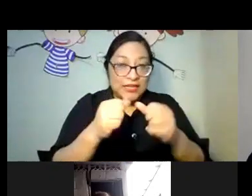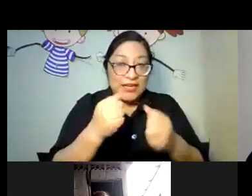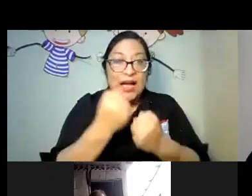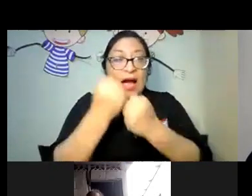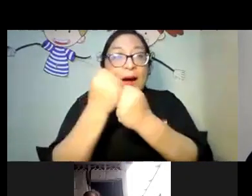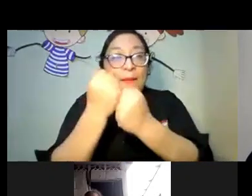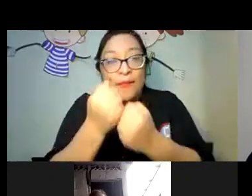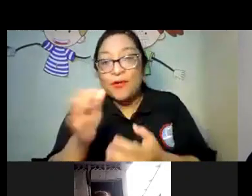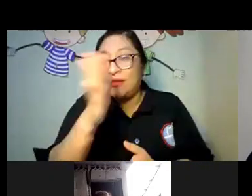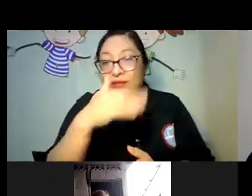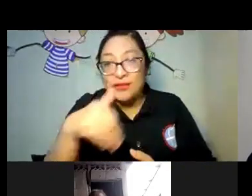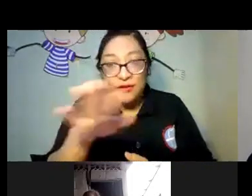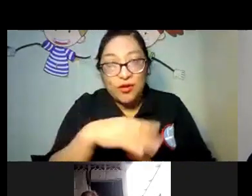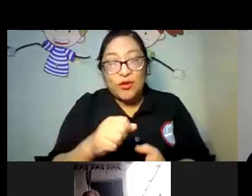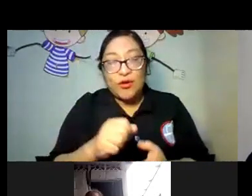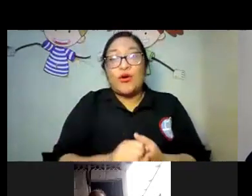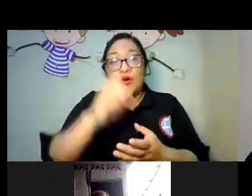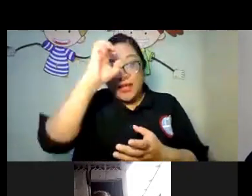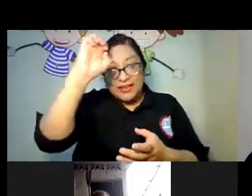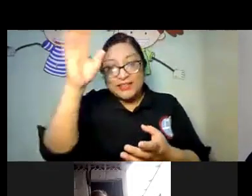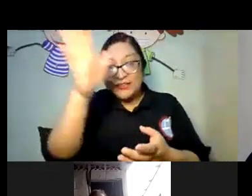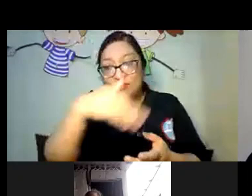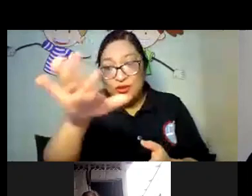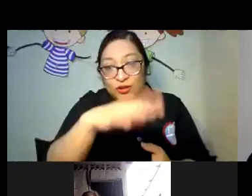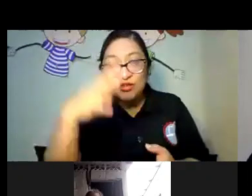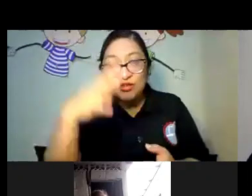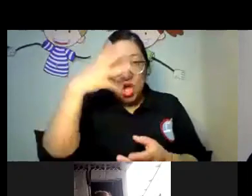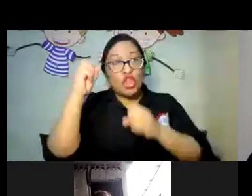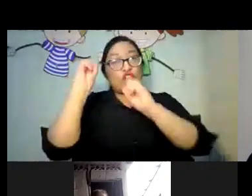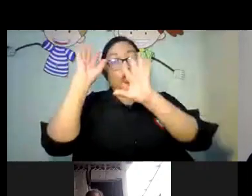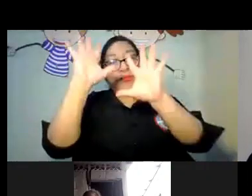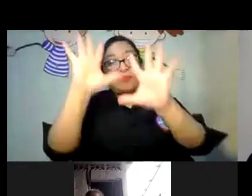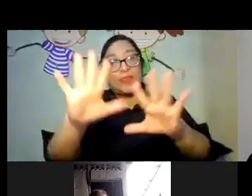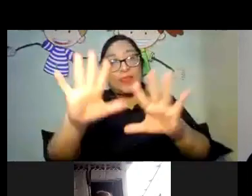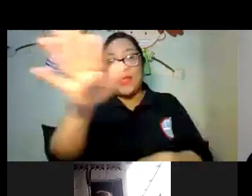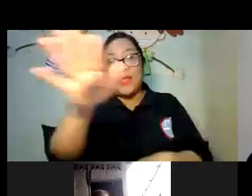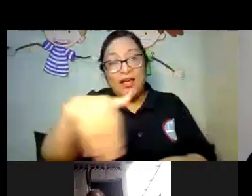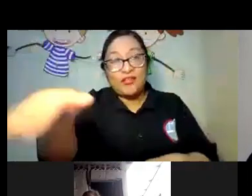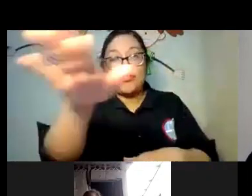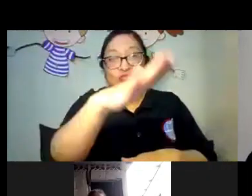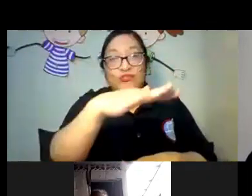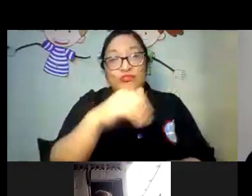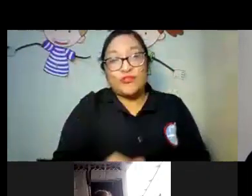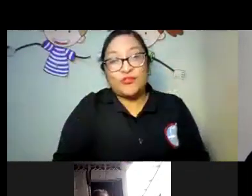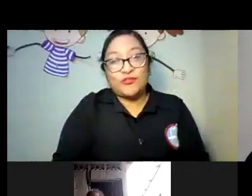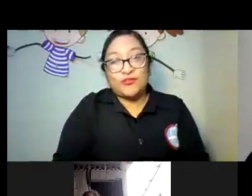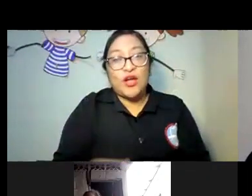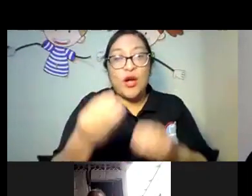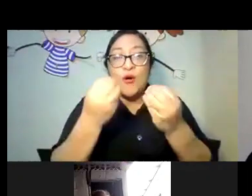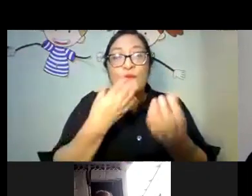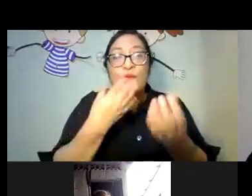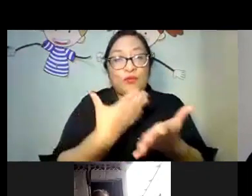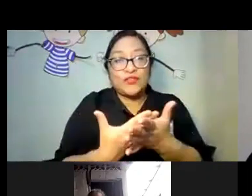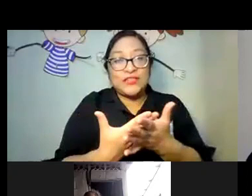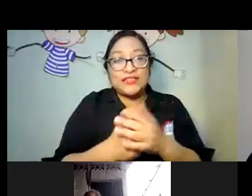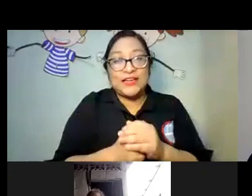aspectos. Éxitos para todos. Dios derrame infinitas bendiciones sobre todos ustedes. Muchísimas